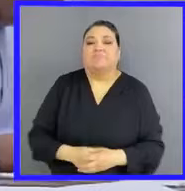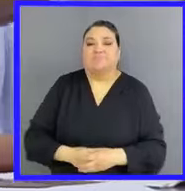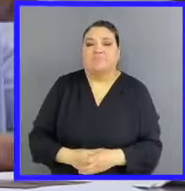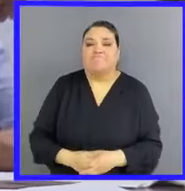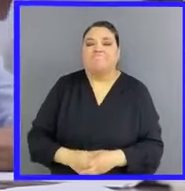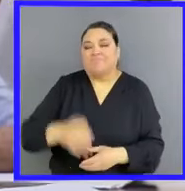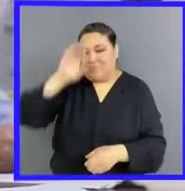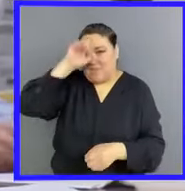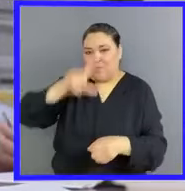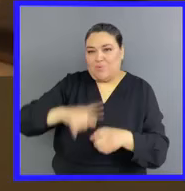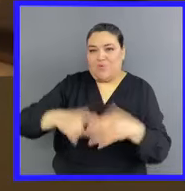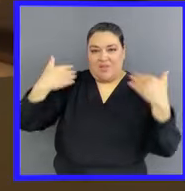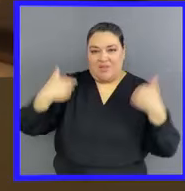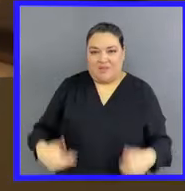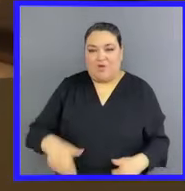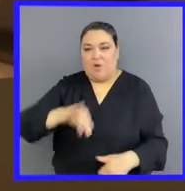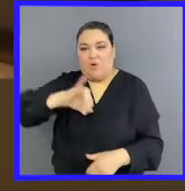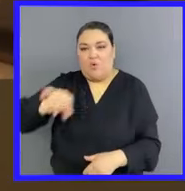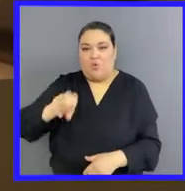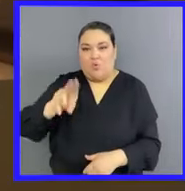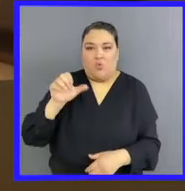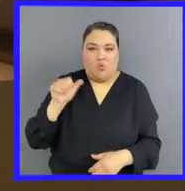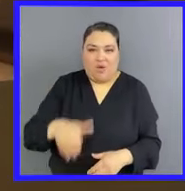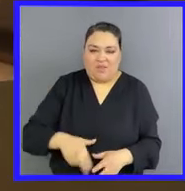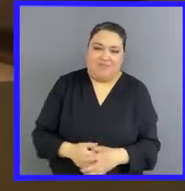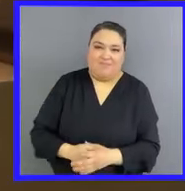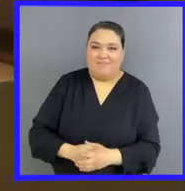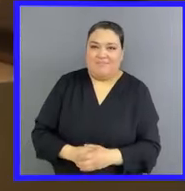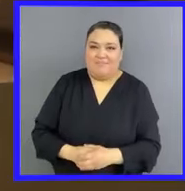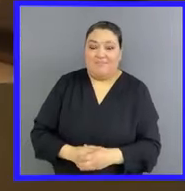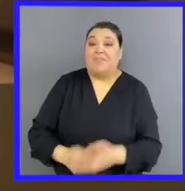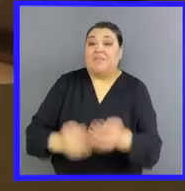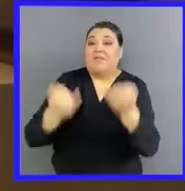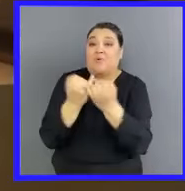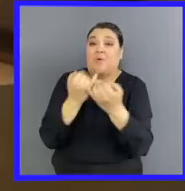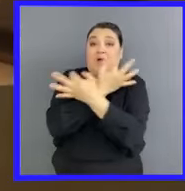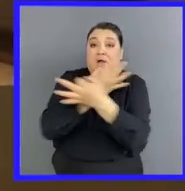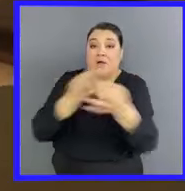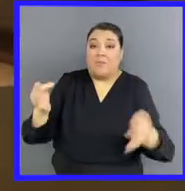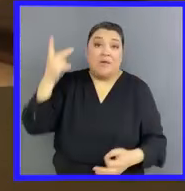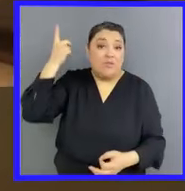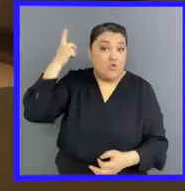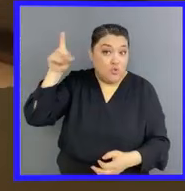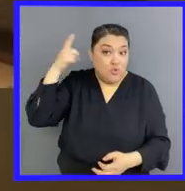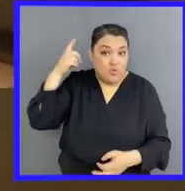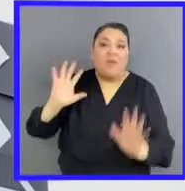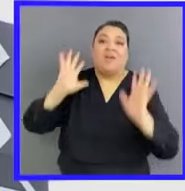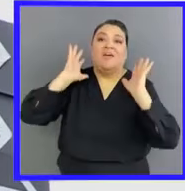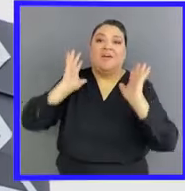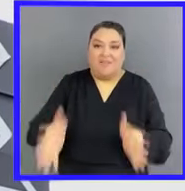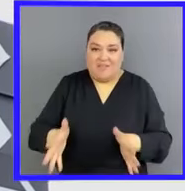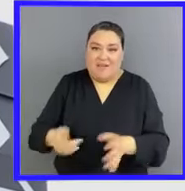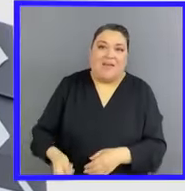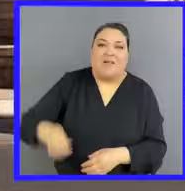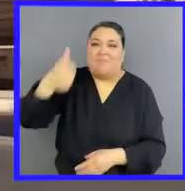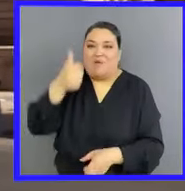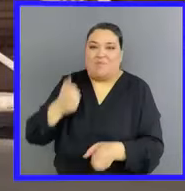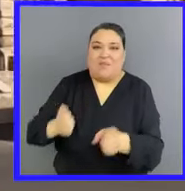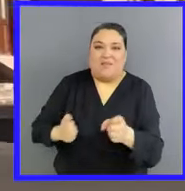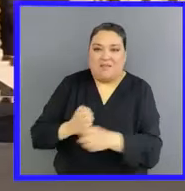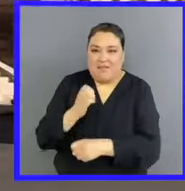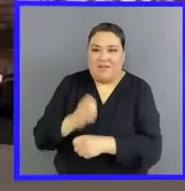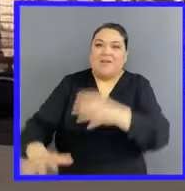Juan Carlos González. Le informamos que Durango se convirtió en la primera entidad en formalizar el convenio marco